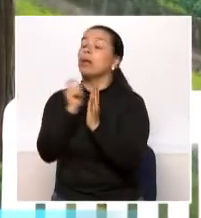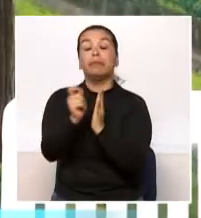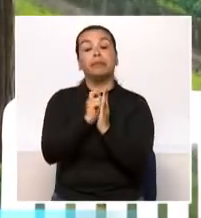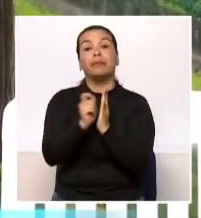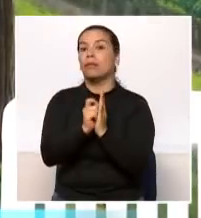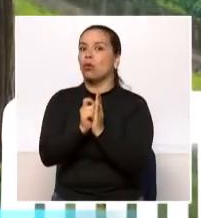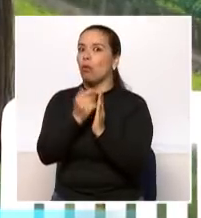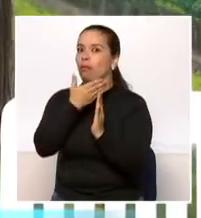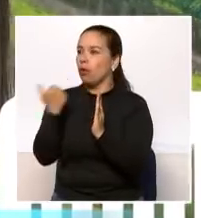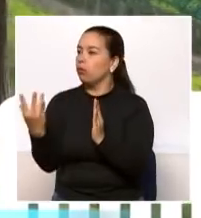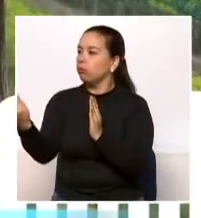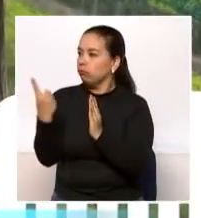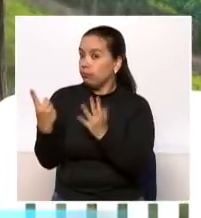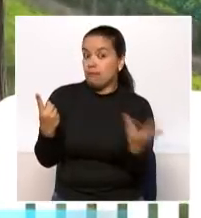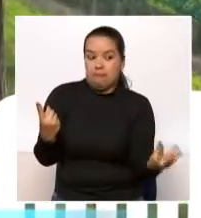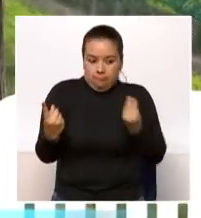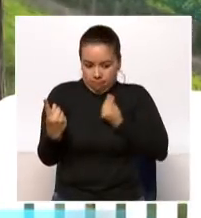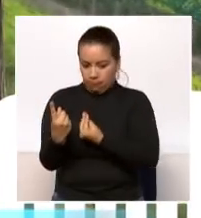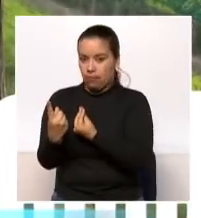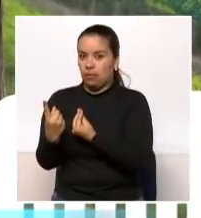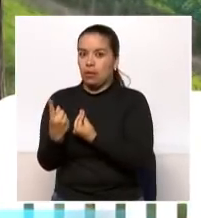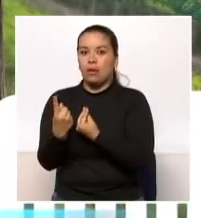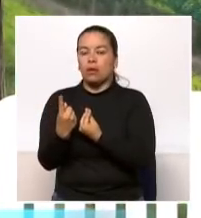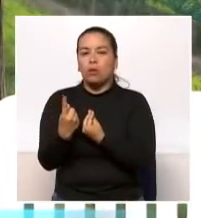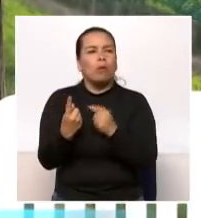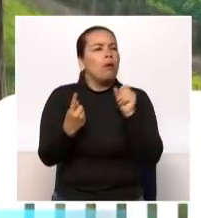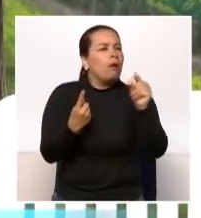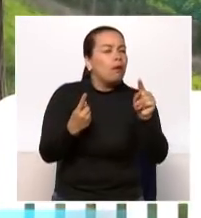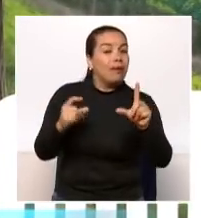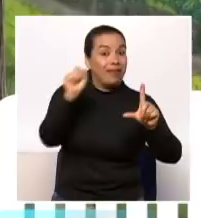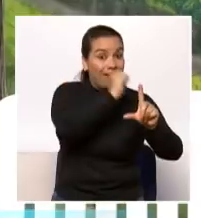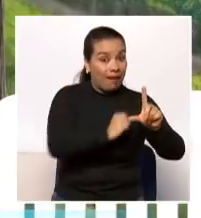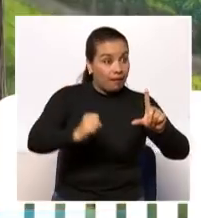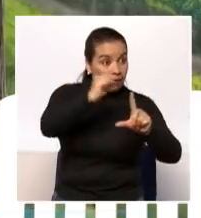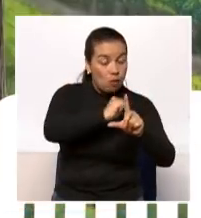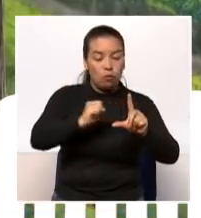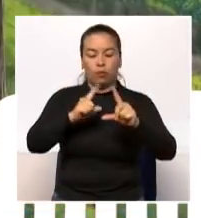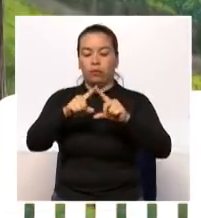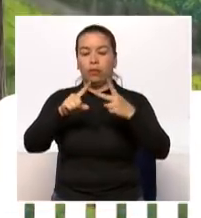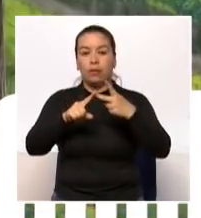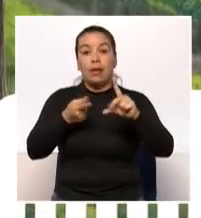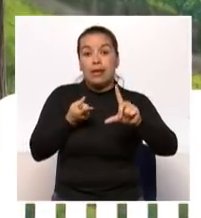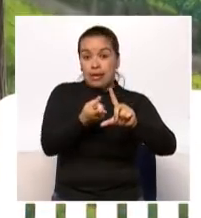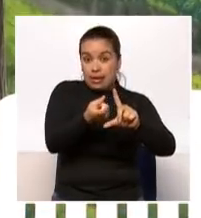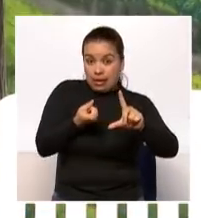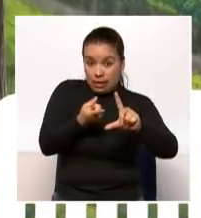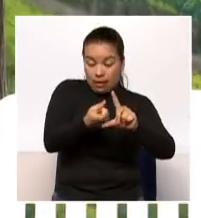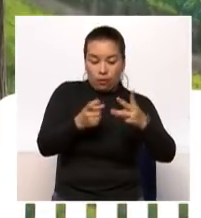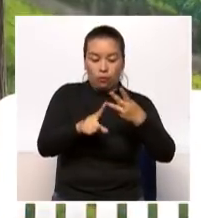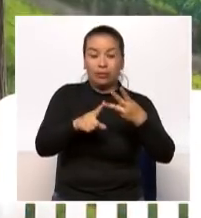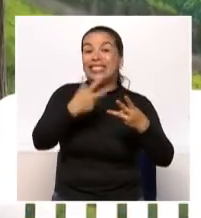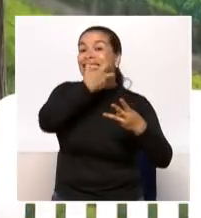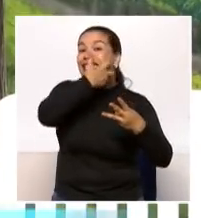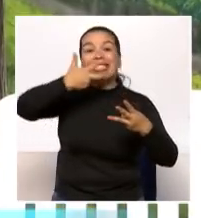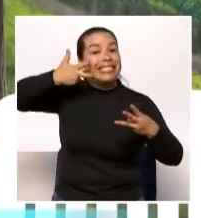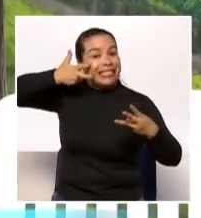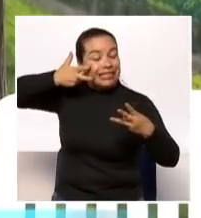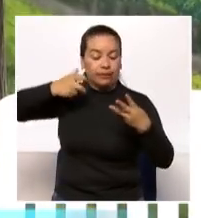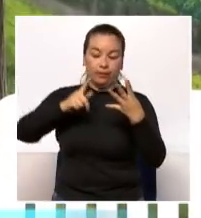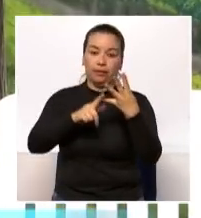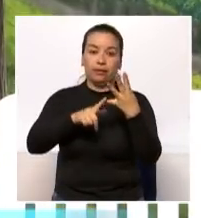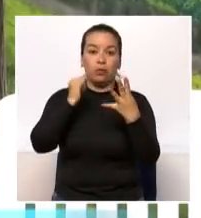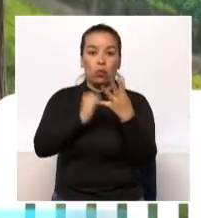atiendo con todos los médicos y siempre me apoyo en radiólogos, en ginecólogos, en los odontólogos y